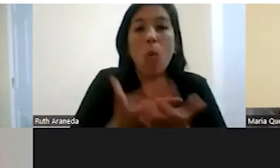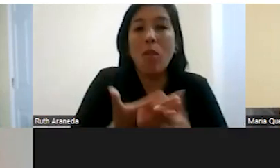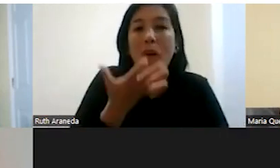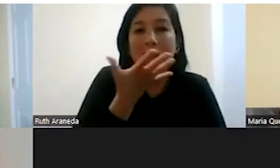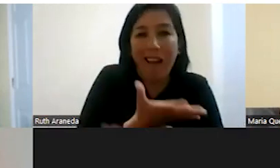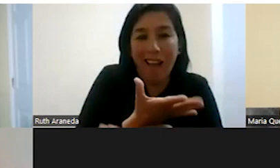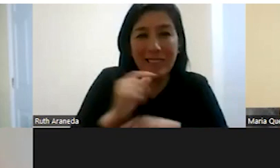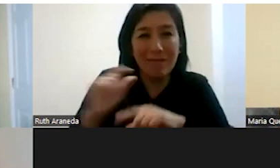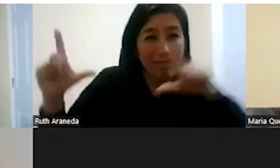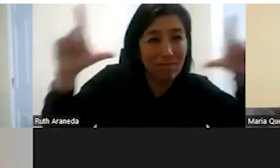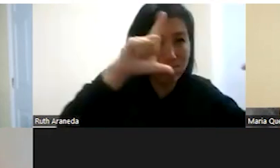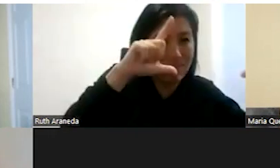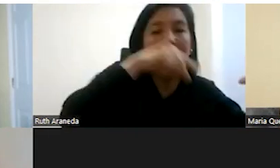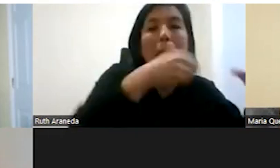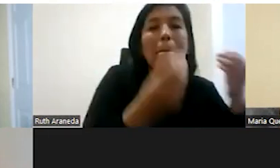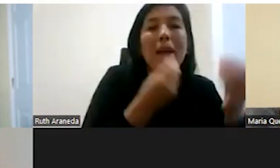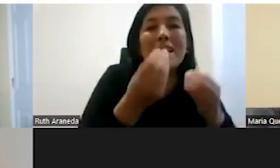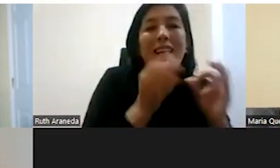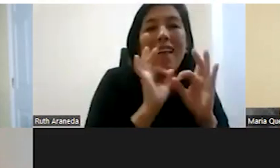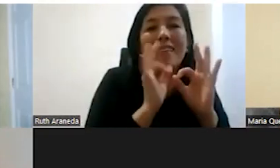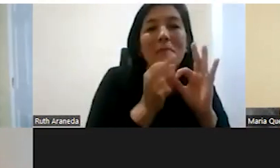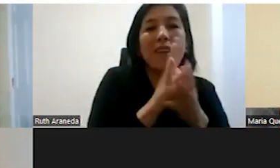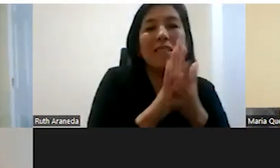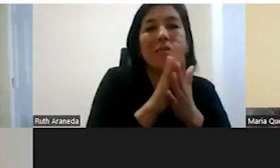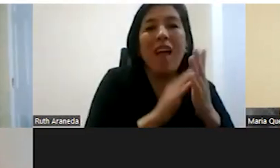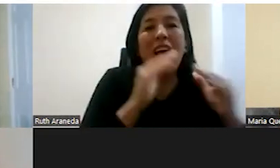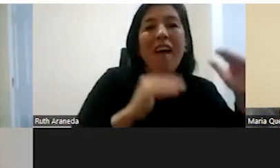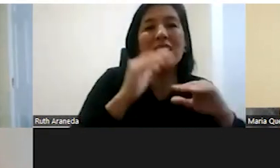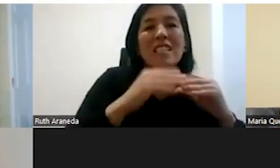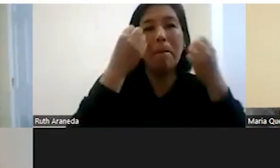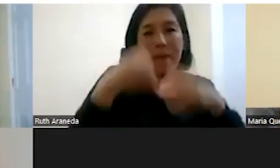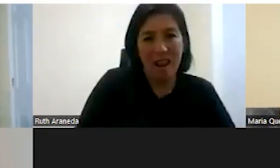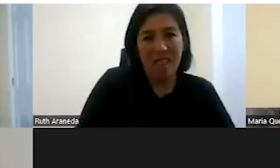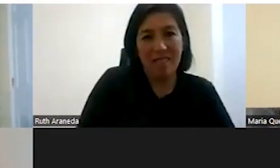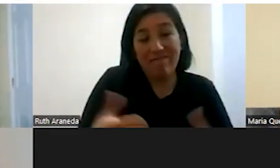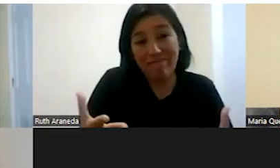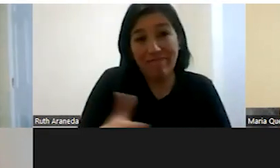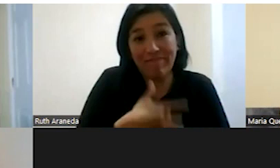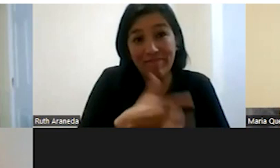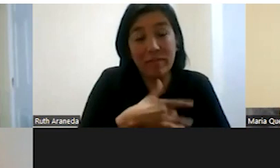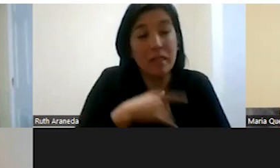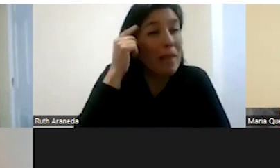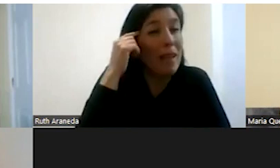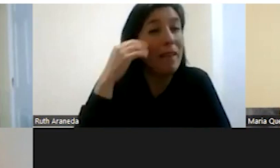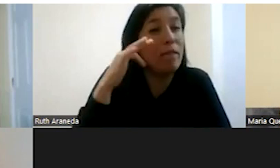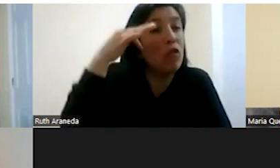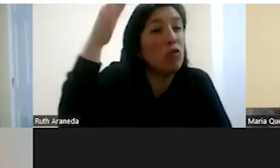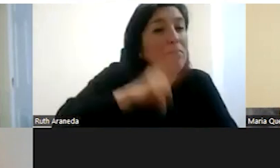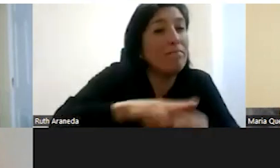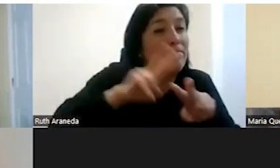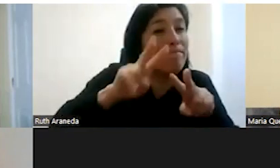presentaciones, la lengua, o sea, la interpretación de lengua de señas se pierde. que vamos a ver en el futuro cómo